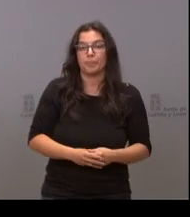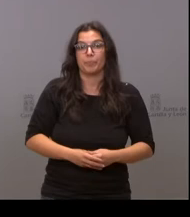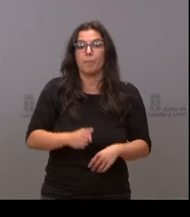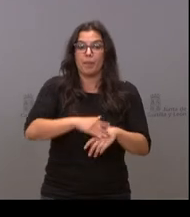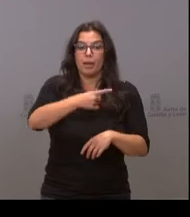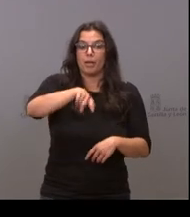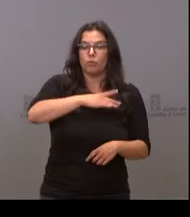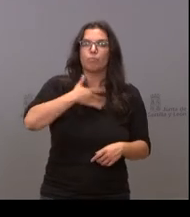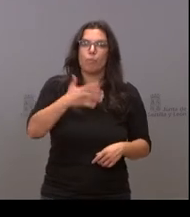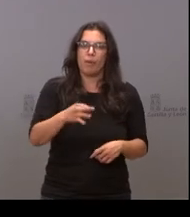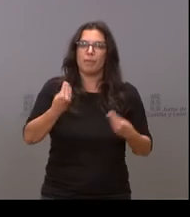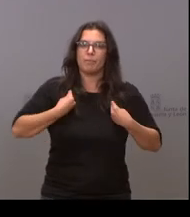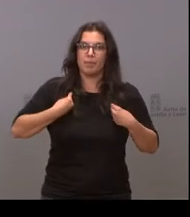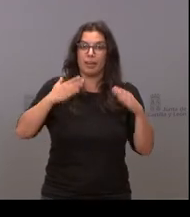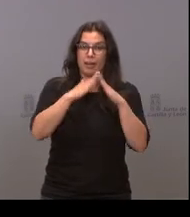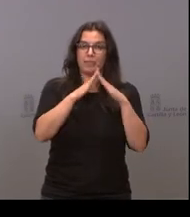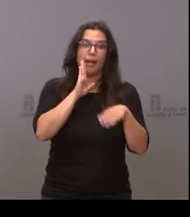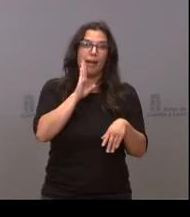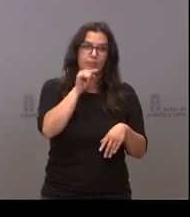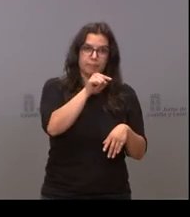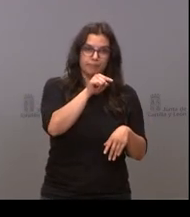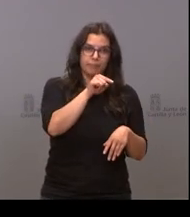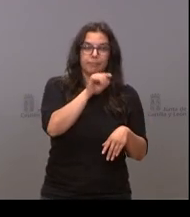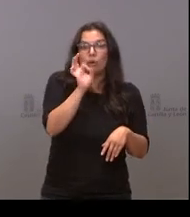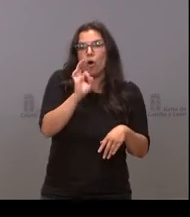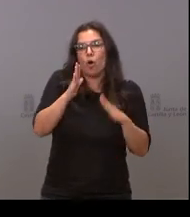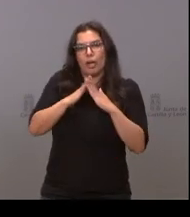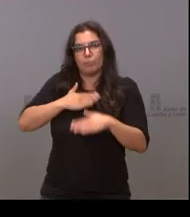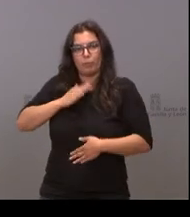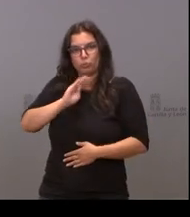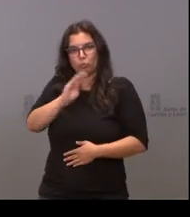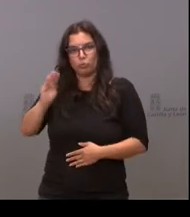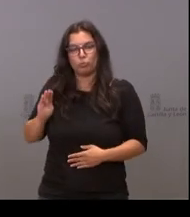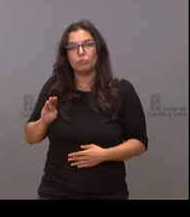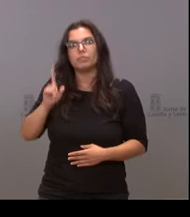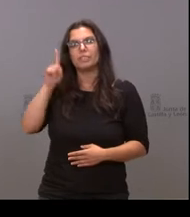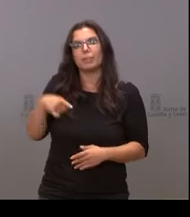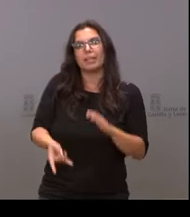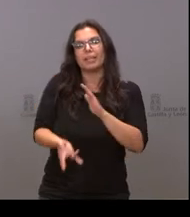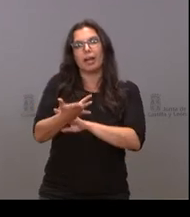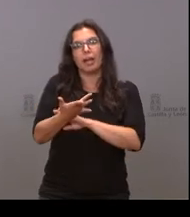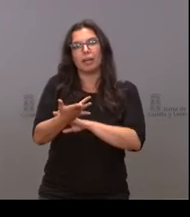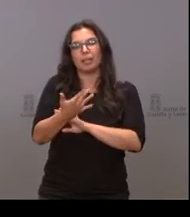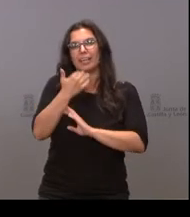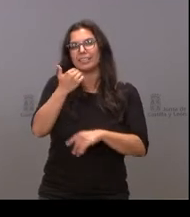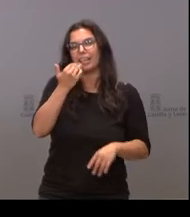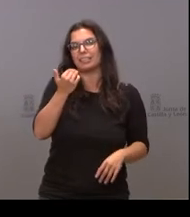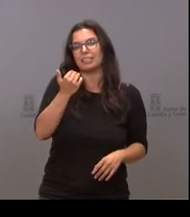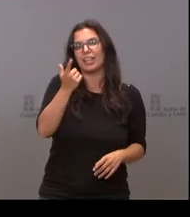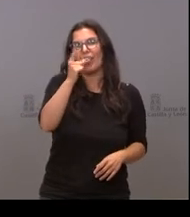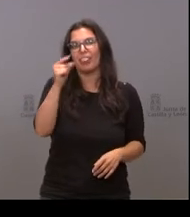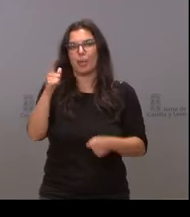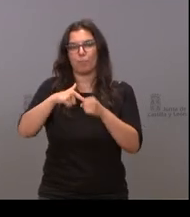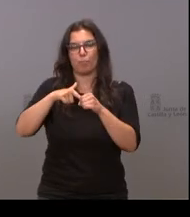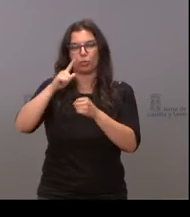vivir en estas casas o en sus propias viviendas y que creará además casi un centenar de puestos